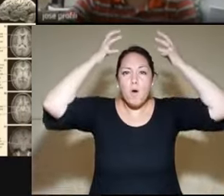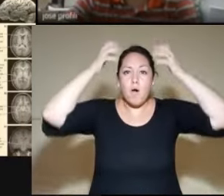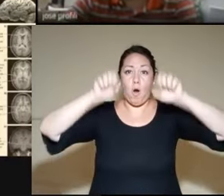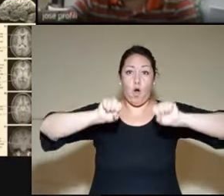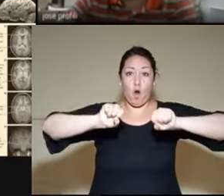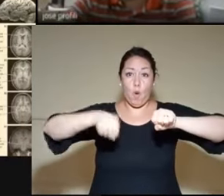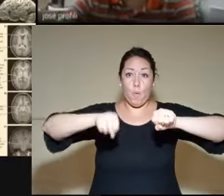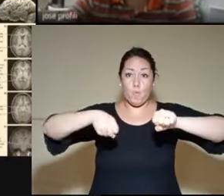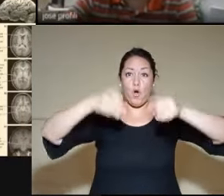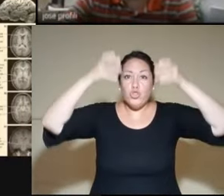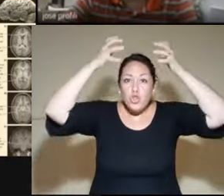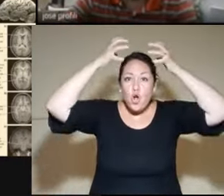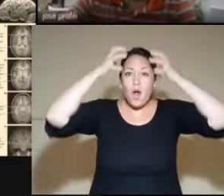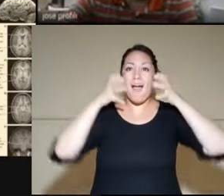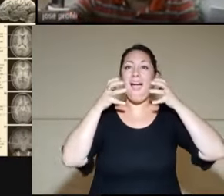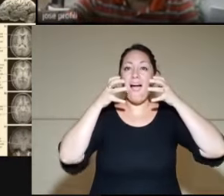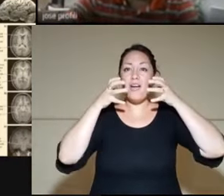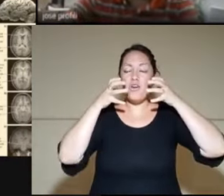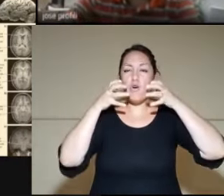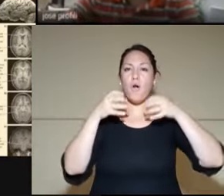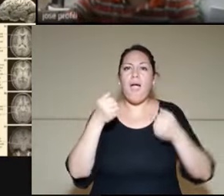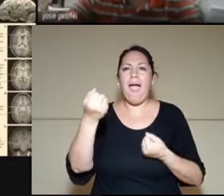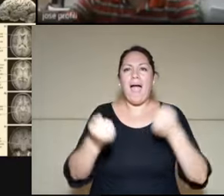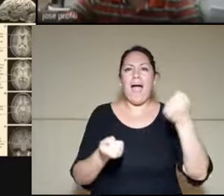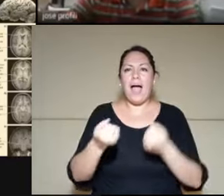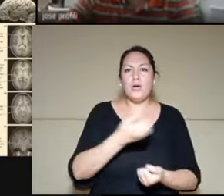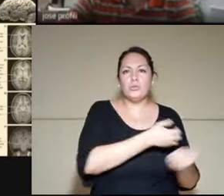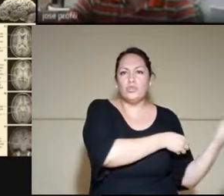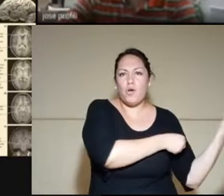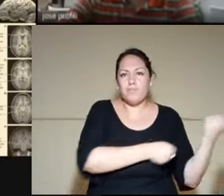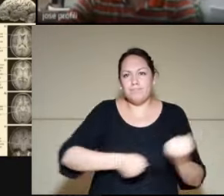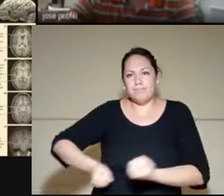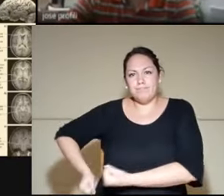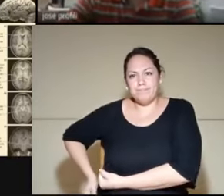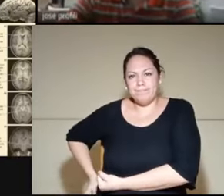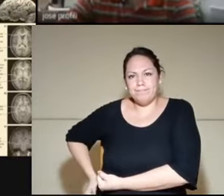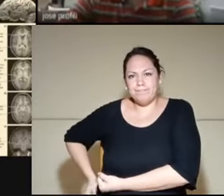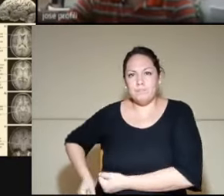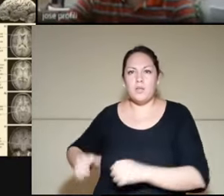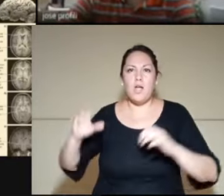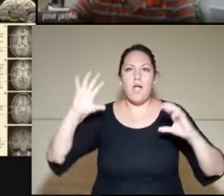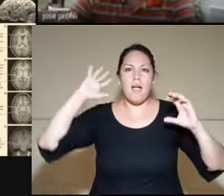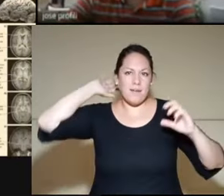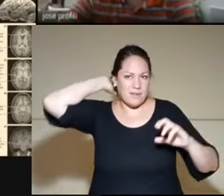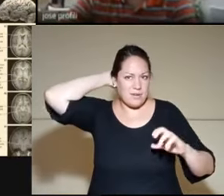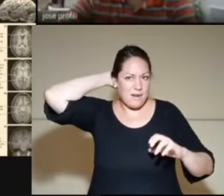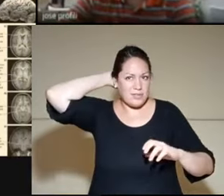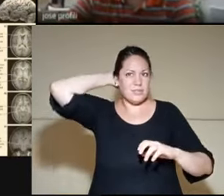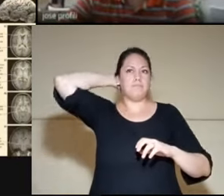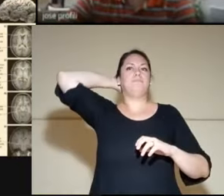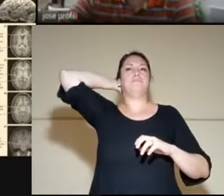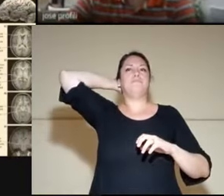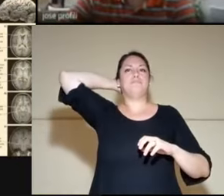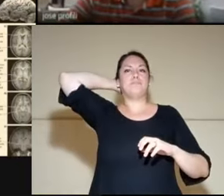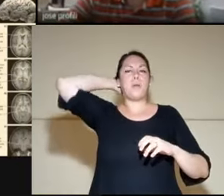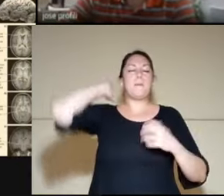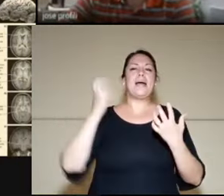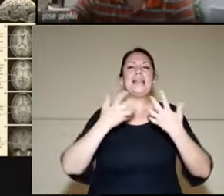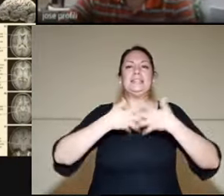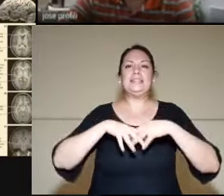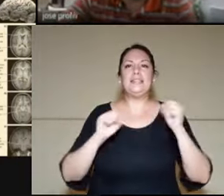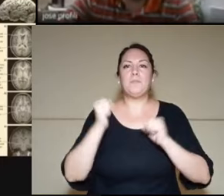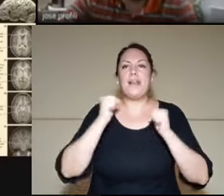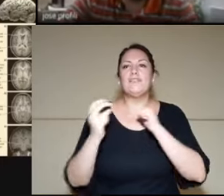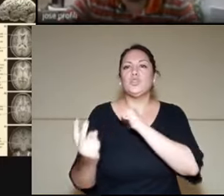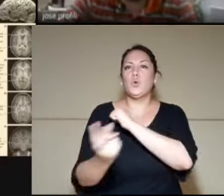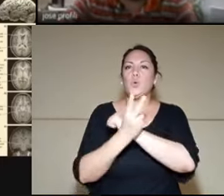cascos, con el apoyacabeza, con el cinturón de seguridad, porque son las formas en que nuestro sistema nervioso se puede llegar a